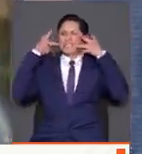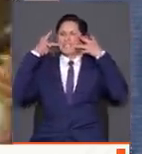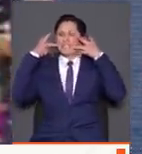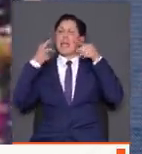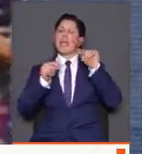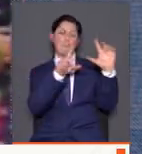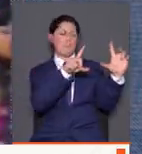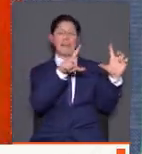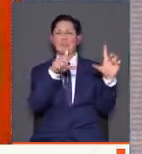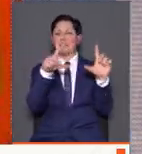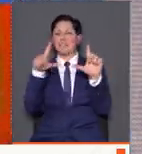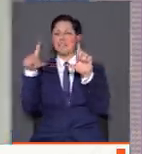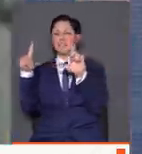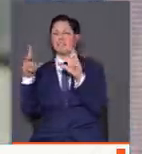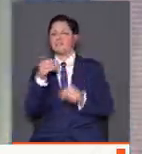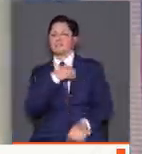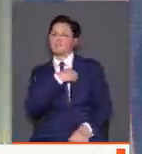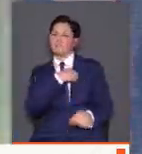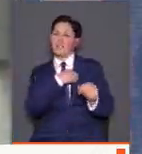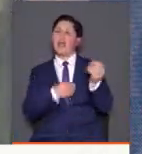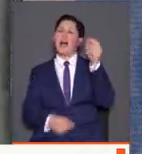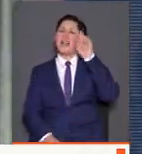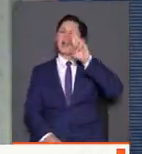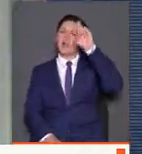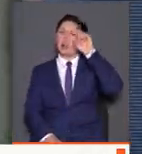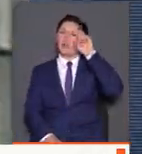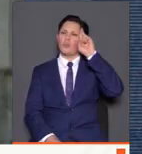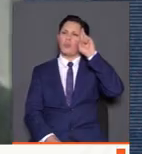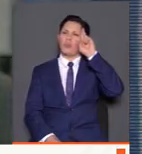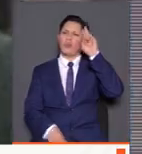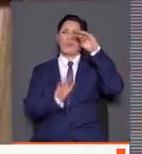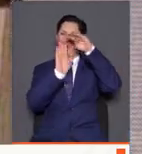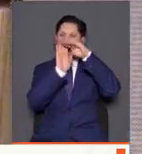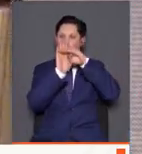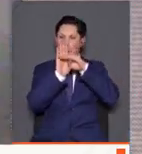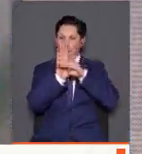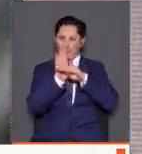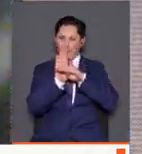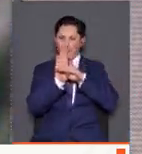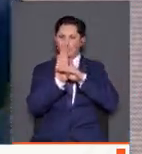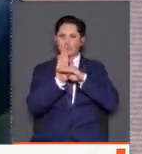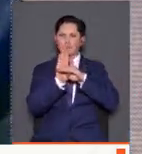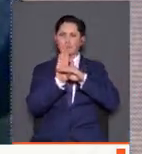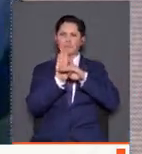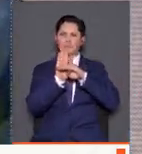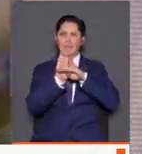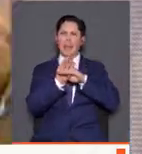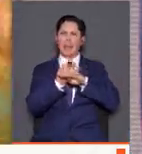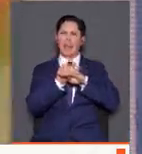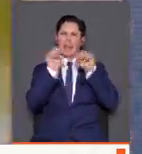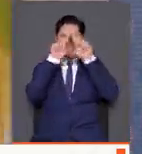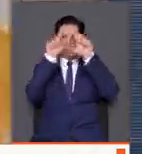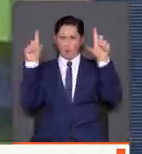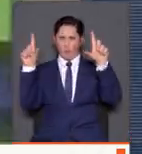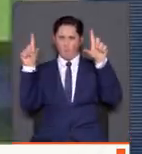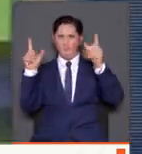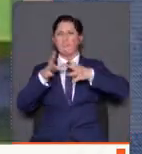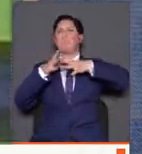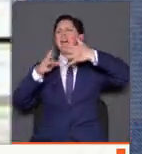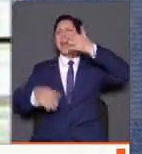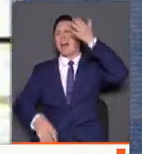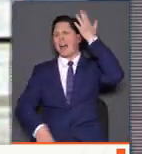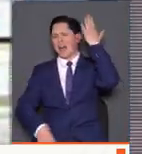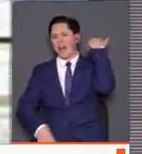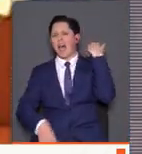Imágenes que nos llevan a los recuerdos, a un programa que tuvo tanto éxito, que presume con orgullo el título de ser el más antiguo de la historia de la